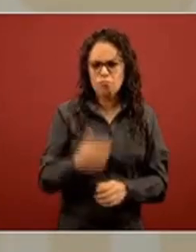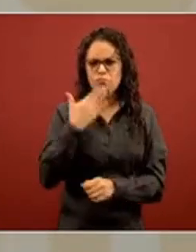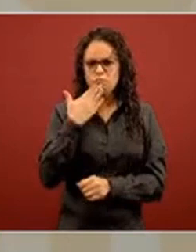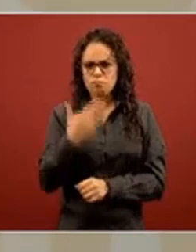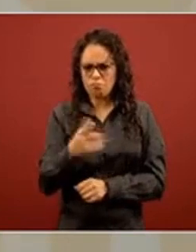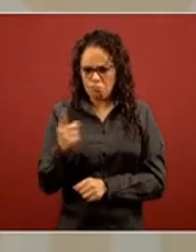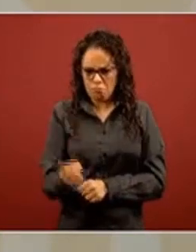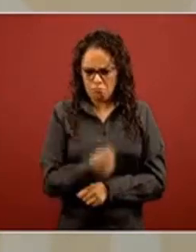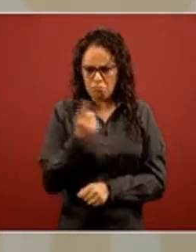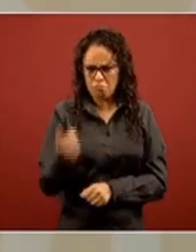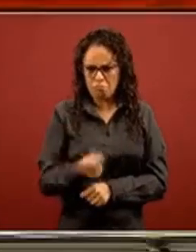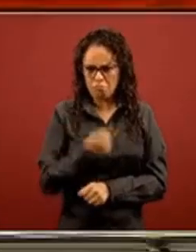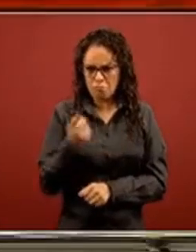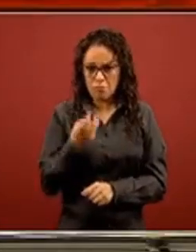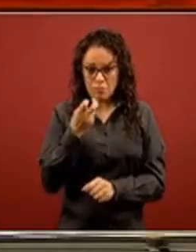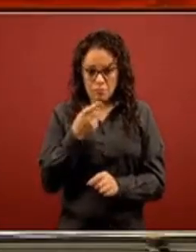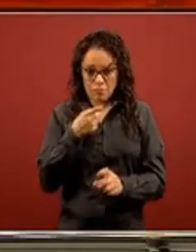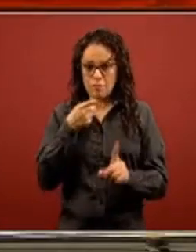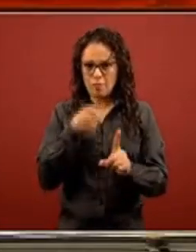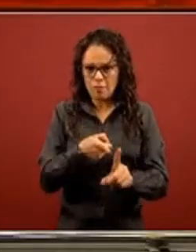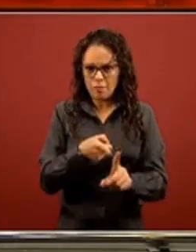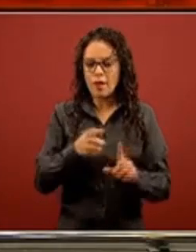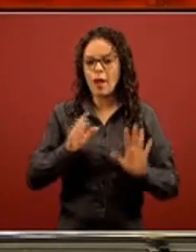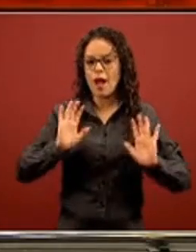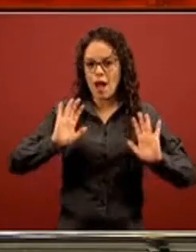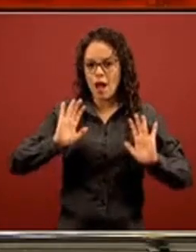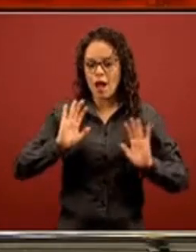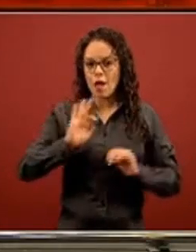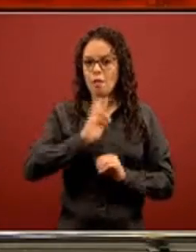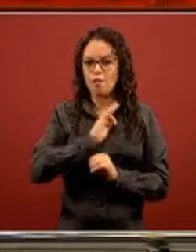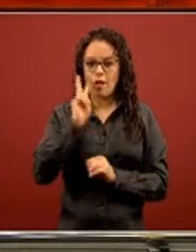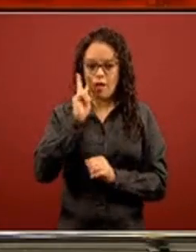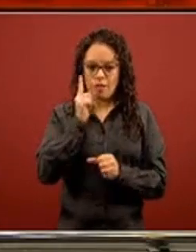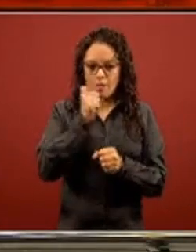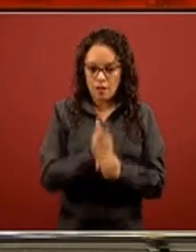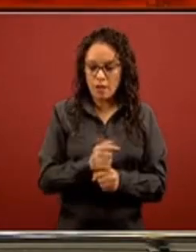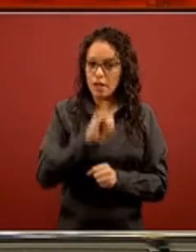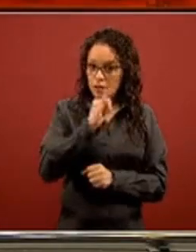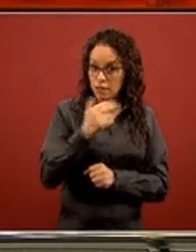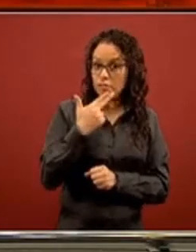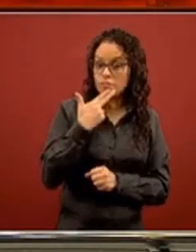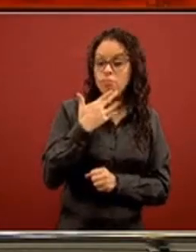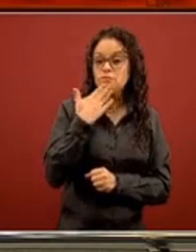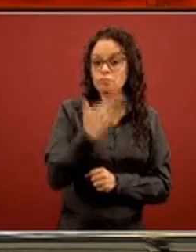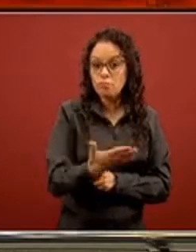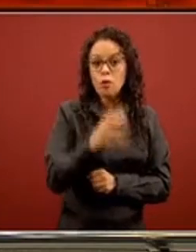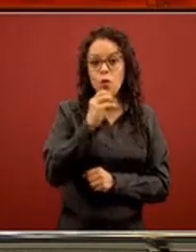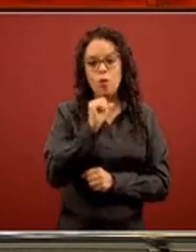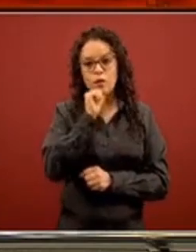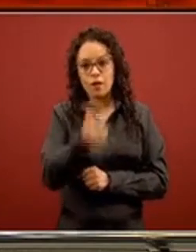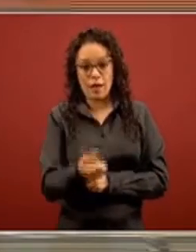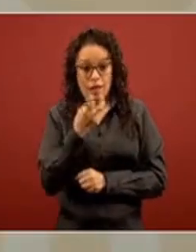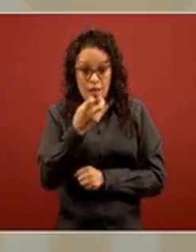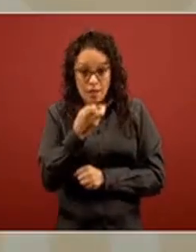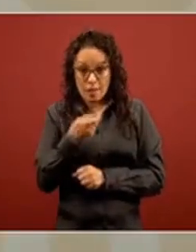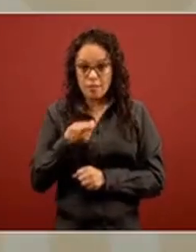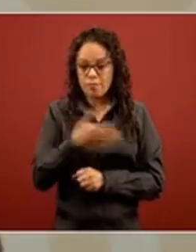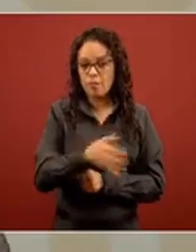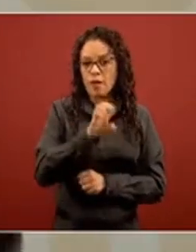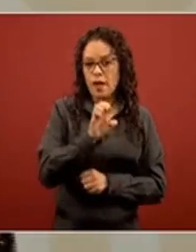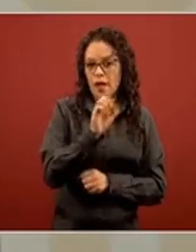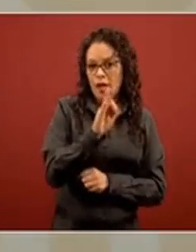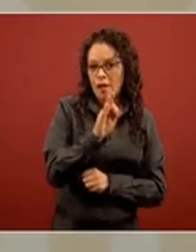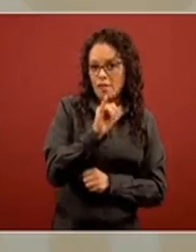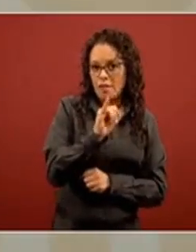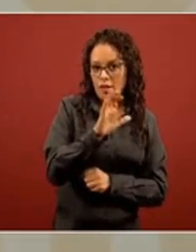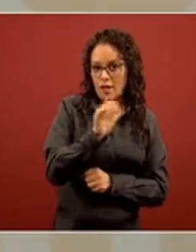en esas circunstancias uno evalúa el uso del cubrebocas. Eso es la eficacia. Pero hay una